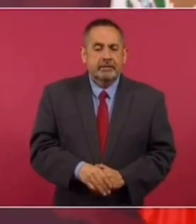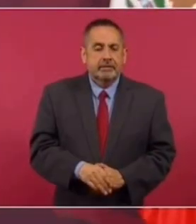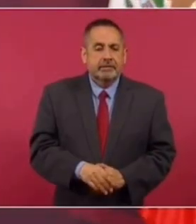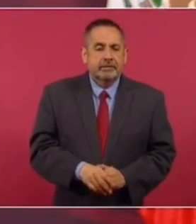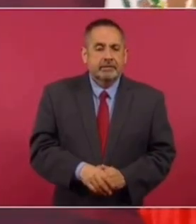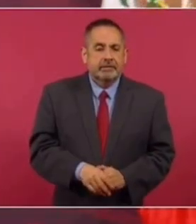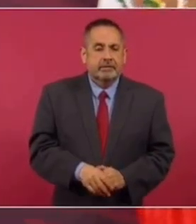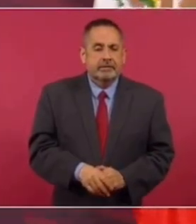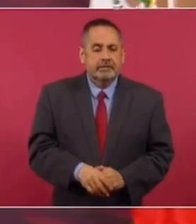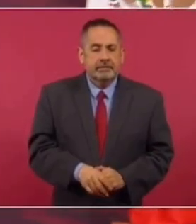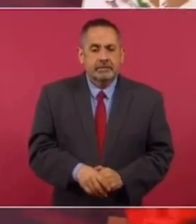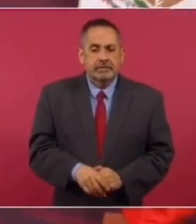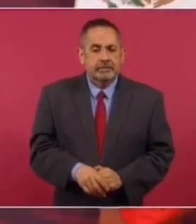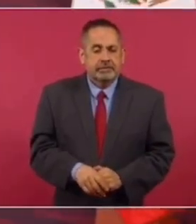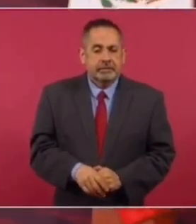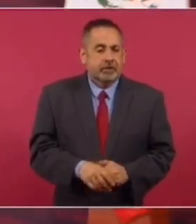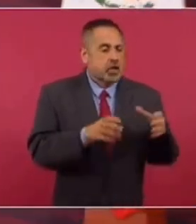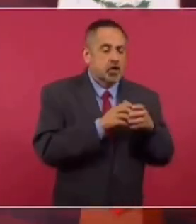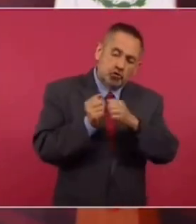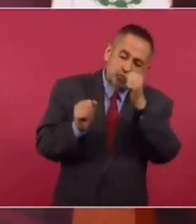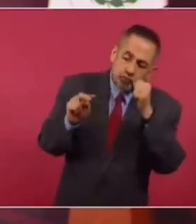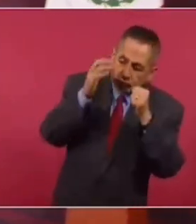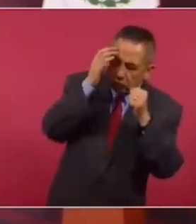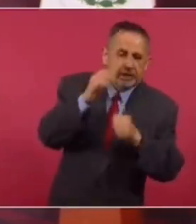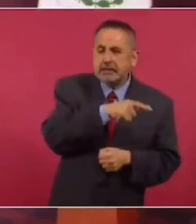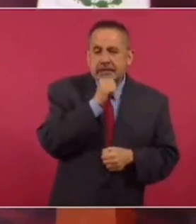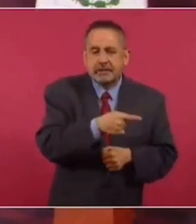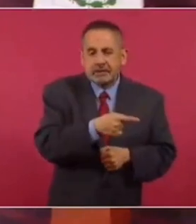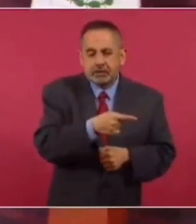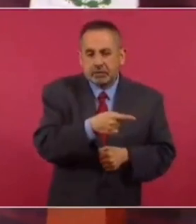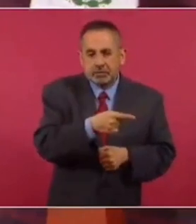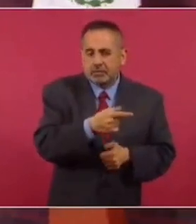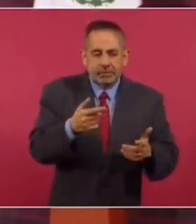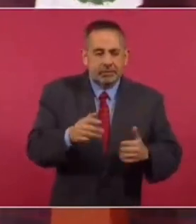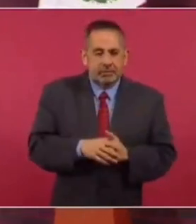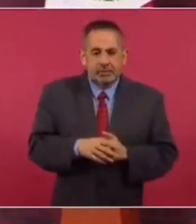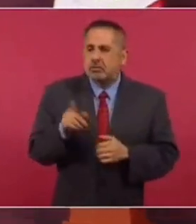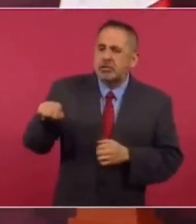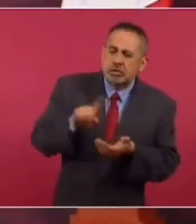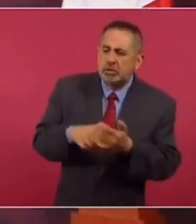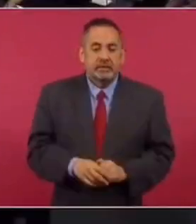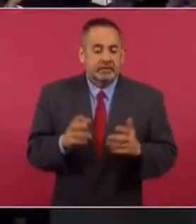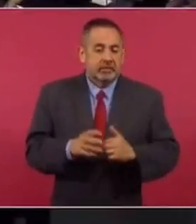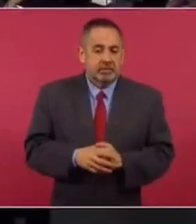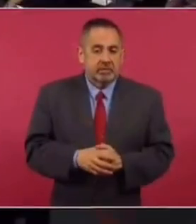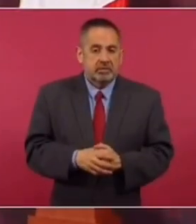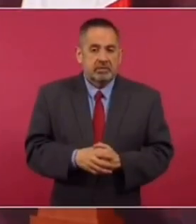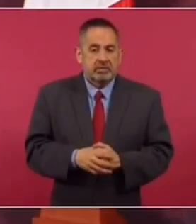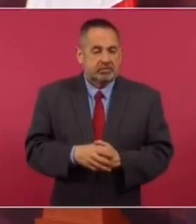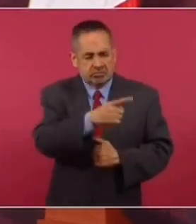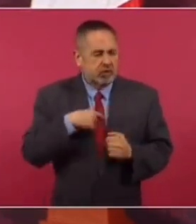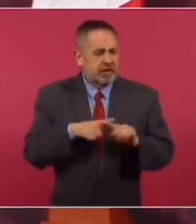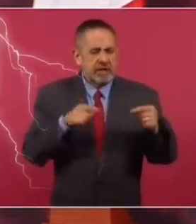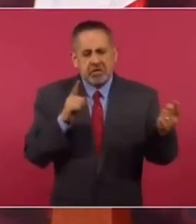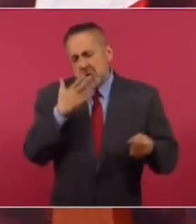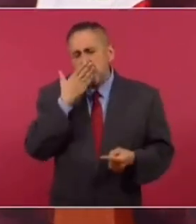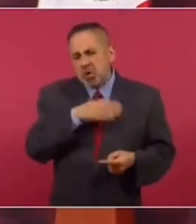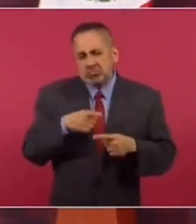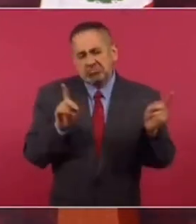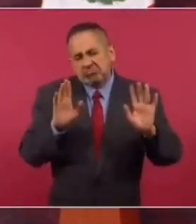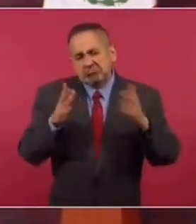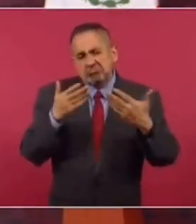No tienen conocimiento de los sentimientos del pueblo. Qué bueno que hay estas diferencias, ¿no?